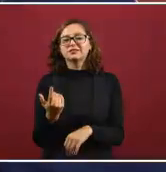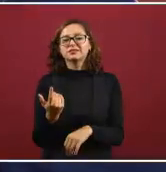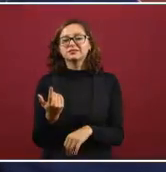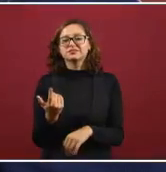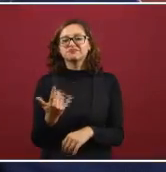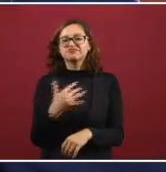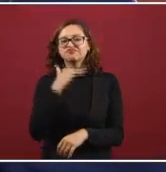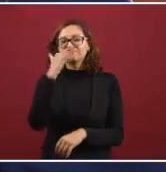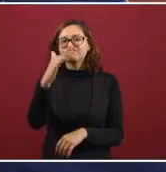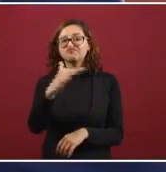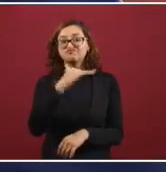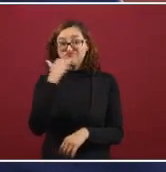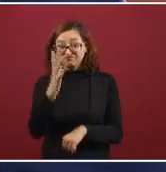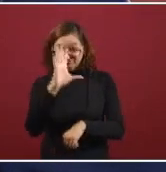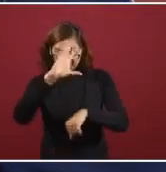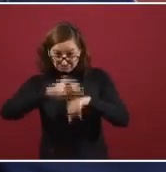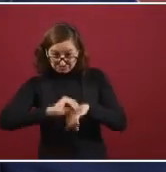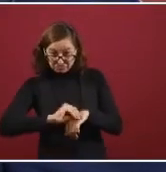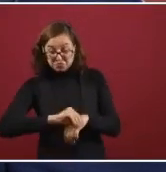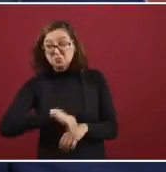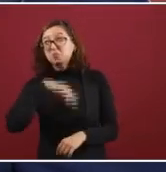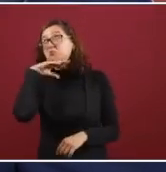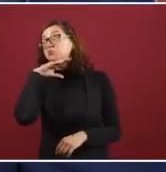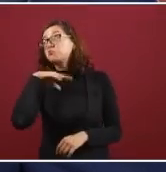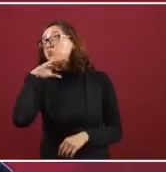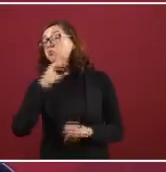tolera la corrupción,